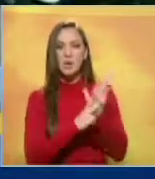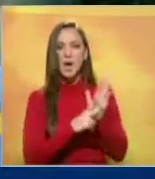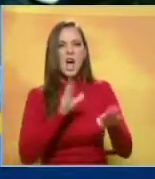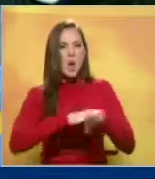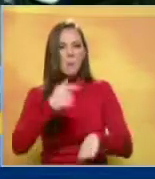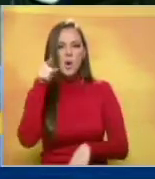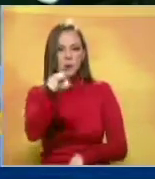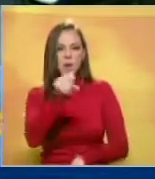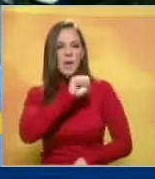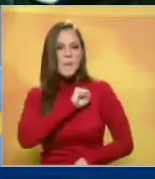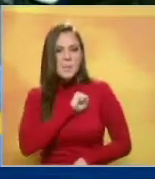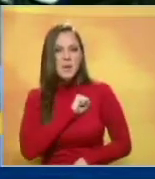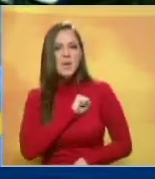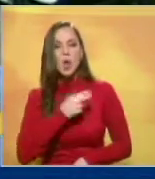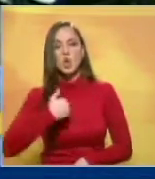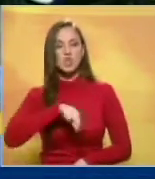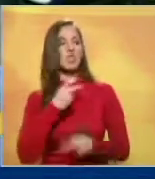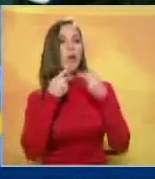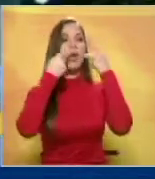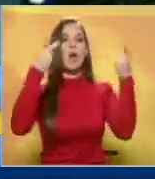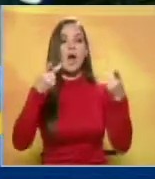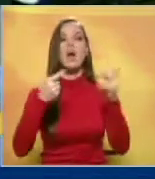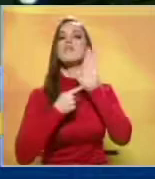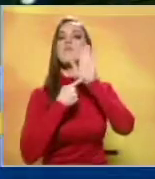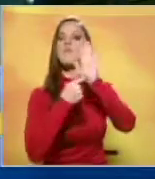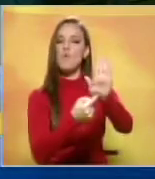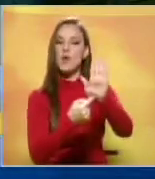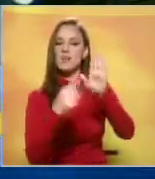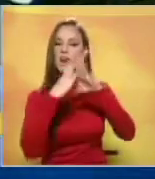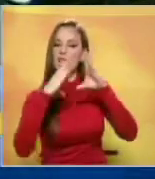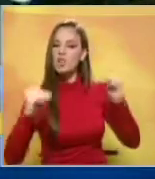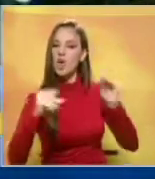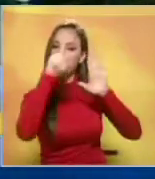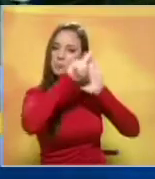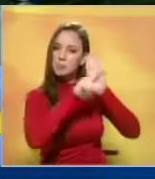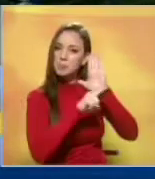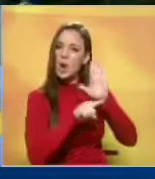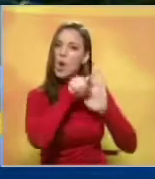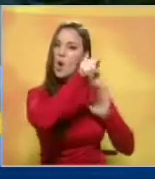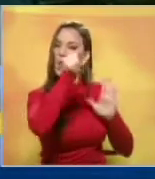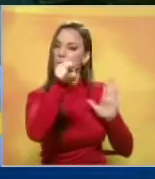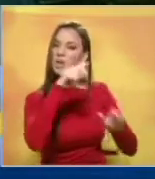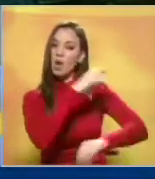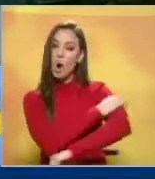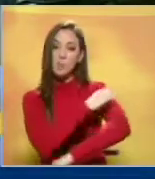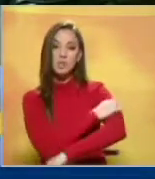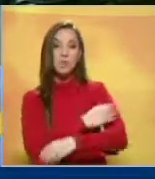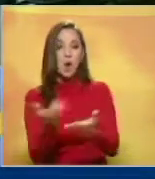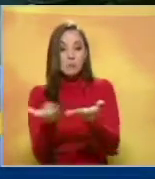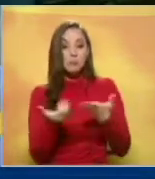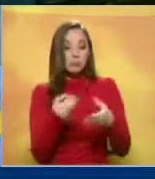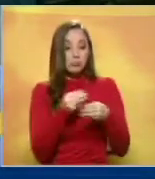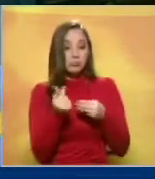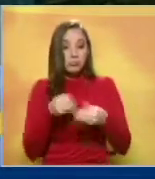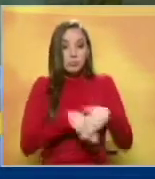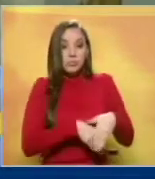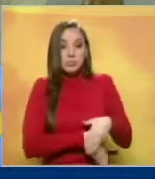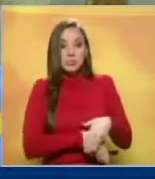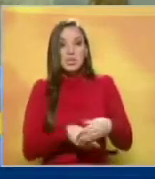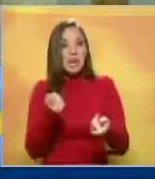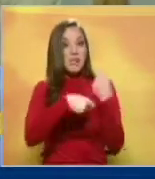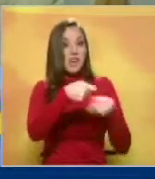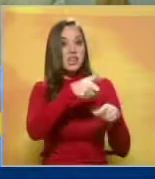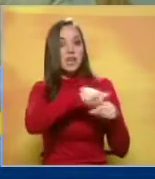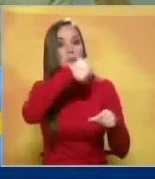a que nosotros públicamente saquemos toda esa lista que ustedes del dinero que han venido recibiendo del narcotráfico